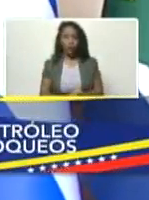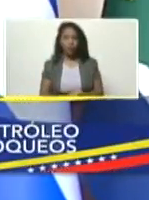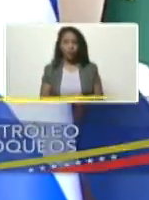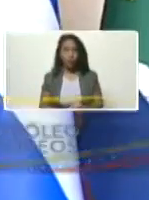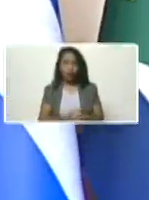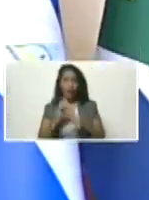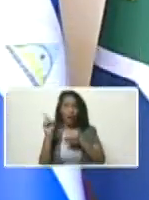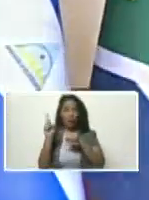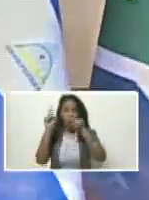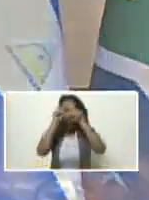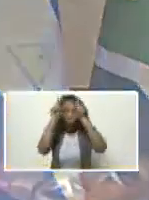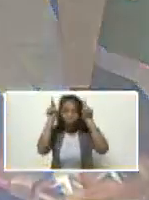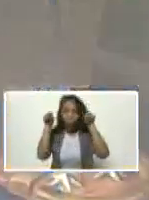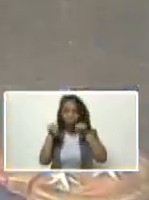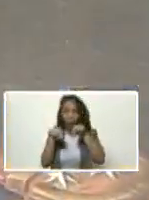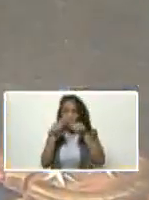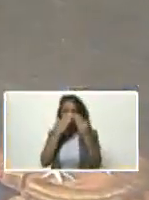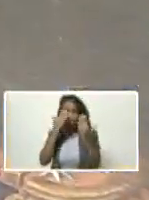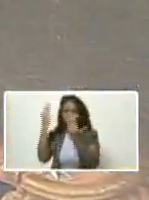ese cuadro,